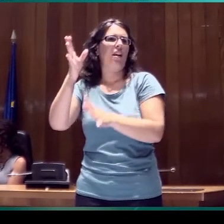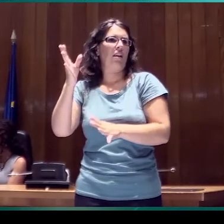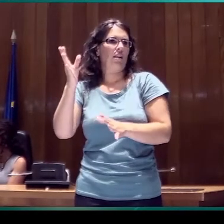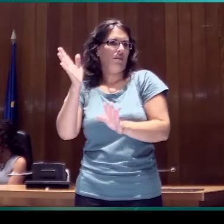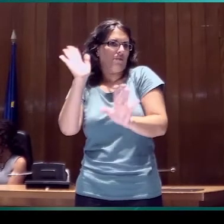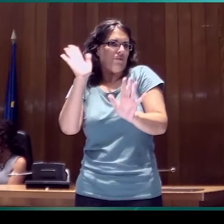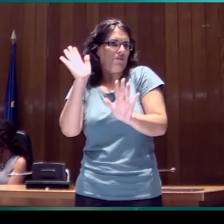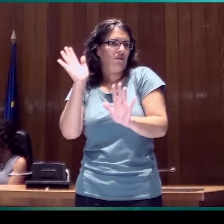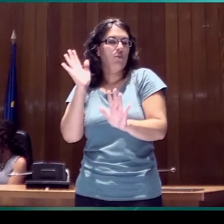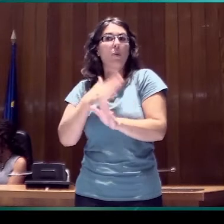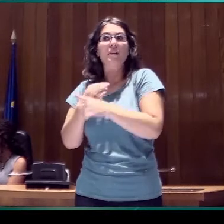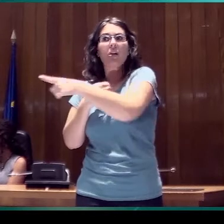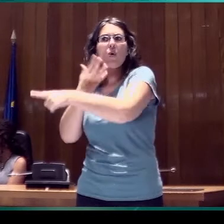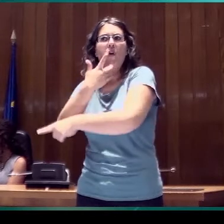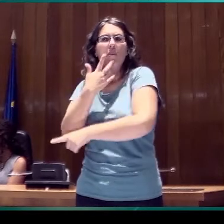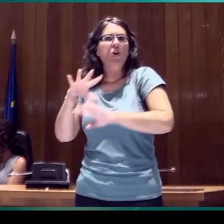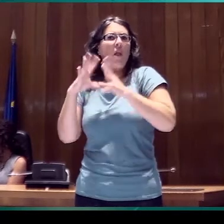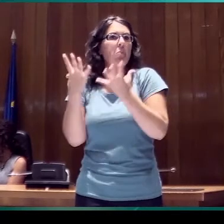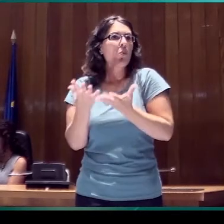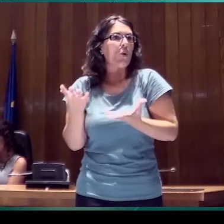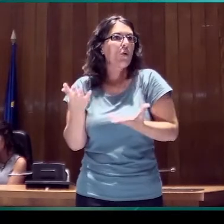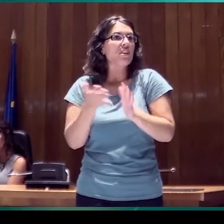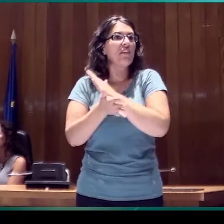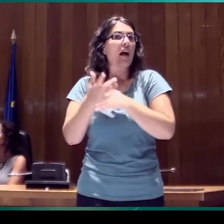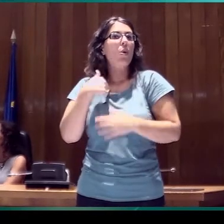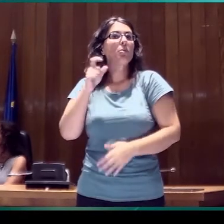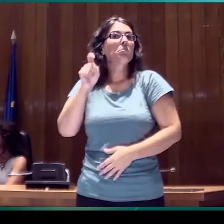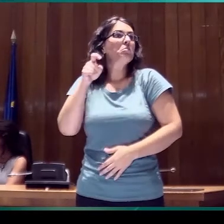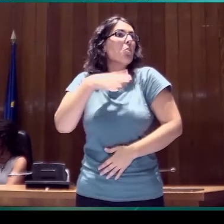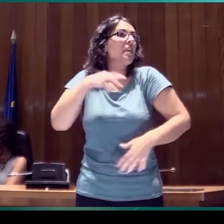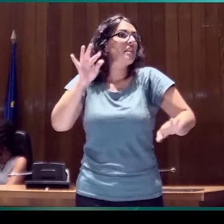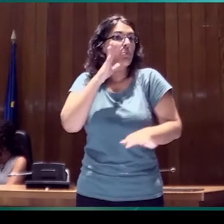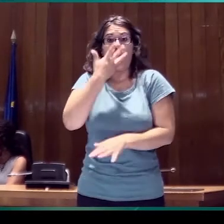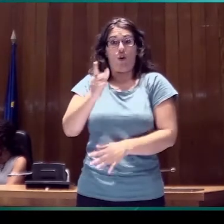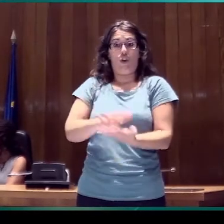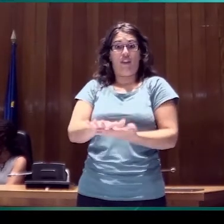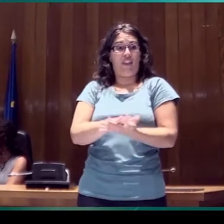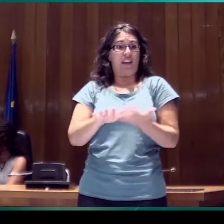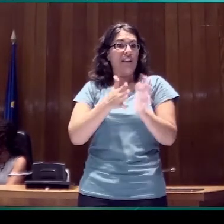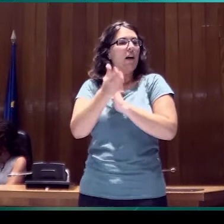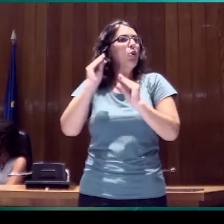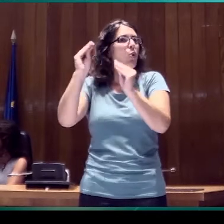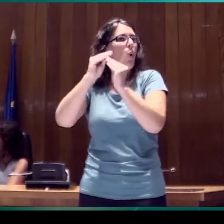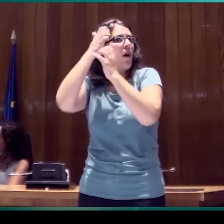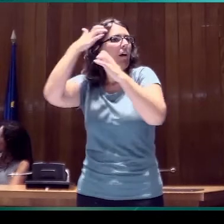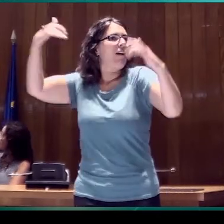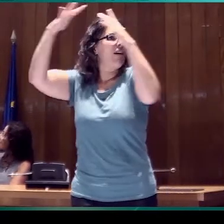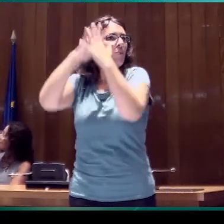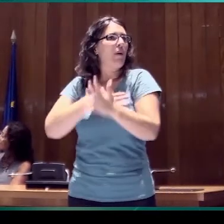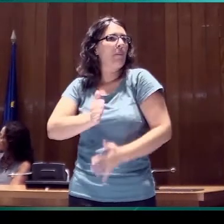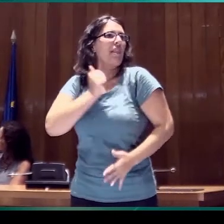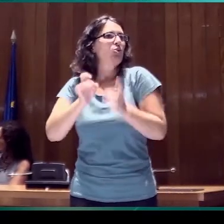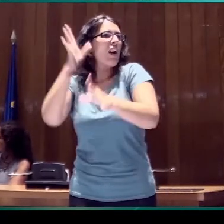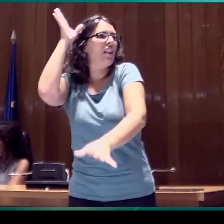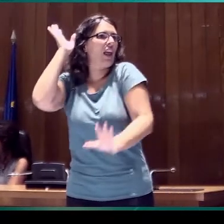apoyando en su conocimiento de mundo y en su competencia lingüística general en lengua oral para quizás extraer o sacar